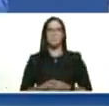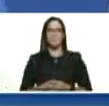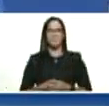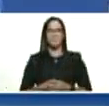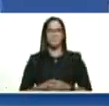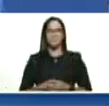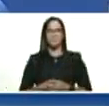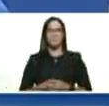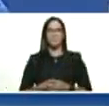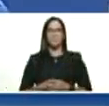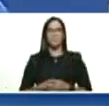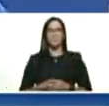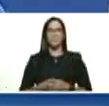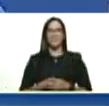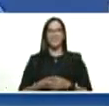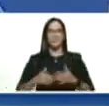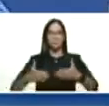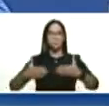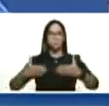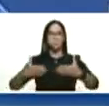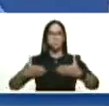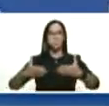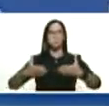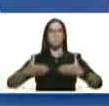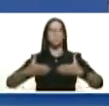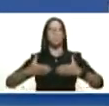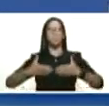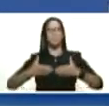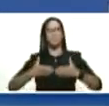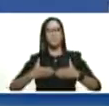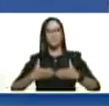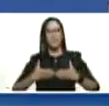Como de 8 meses. Ahora tiene 5 meses.